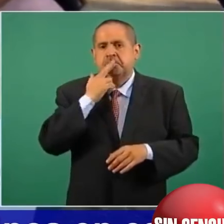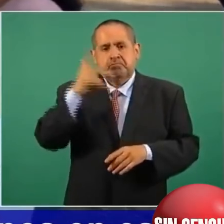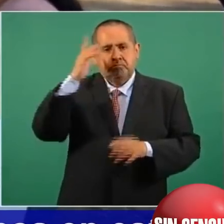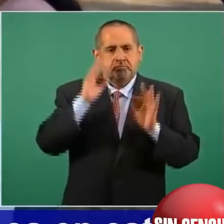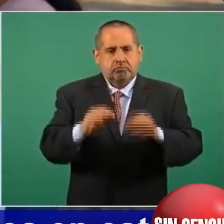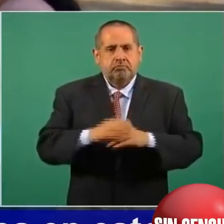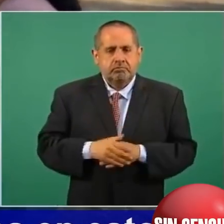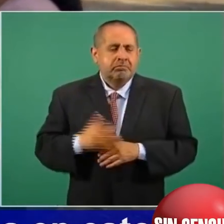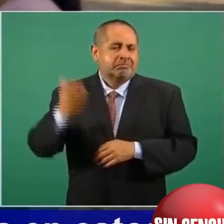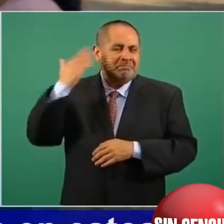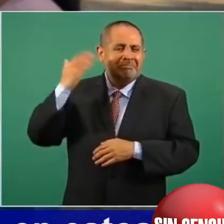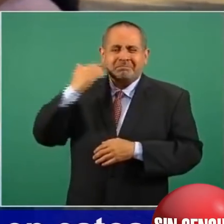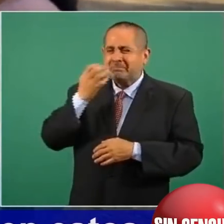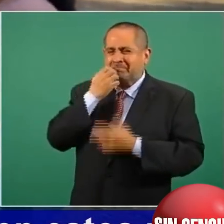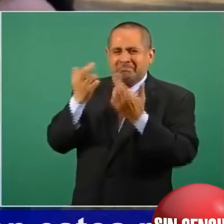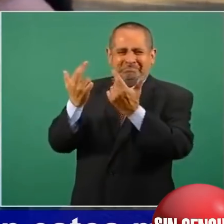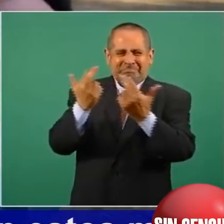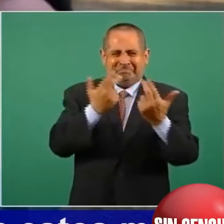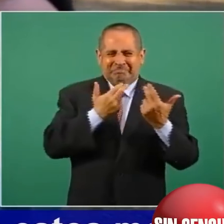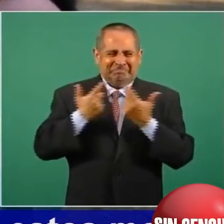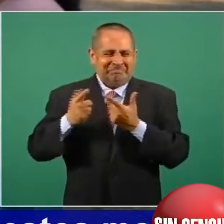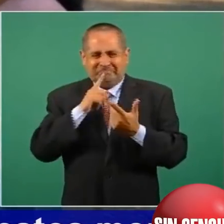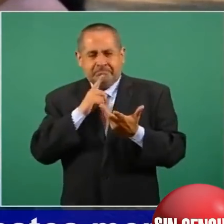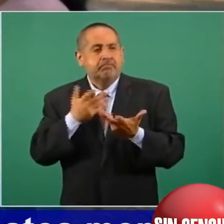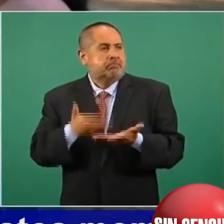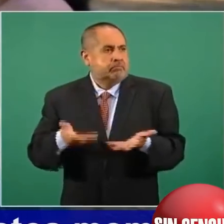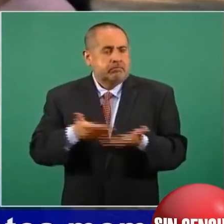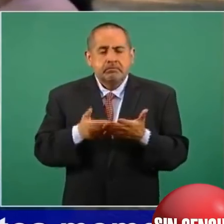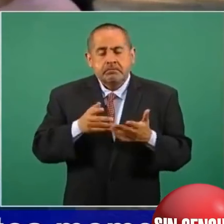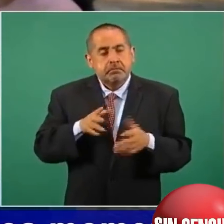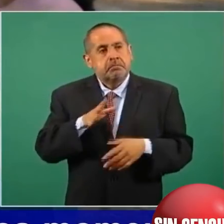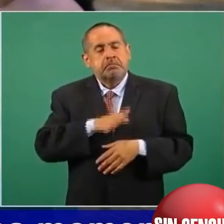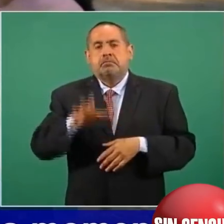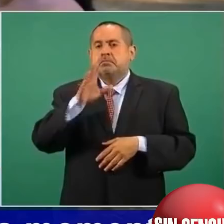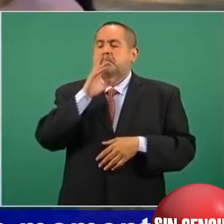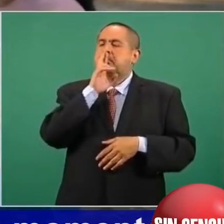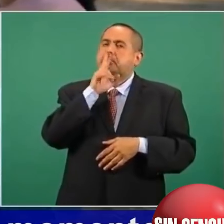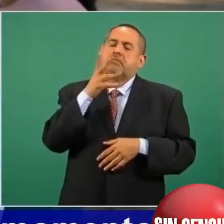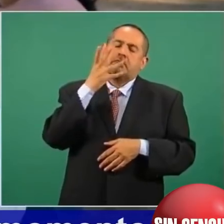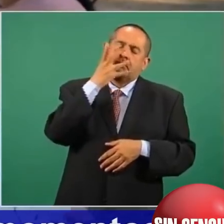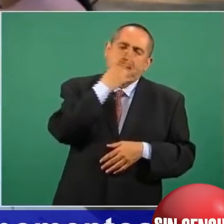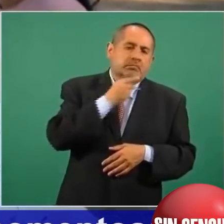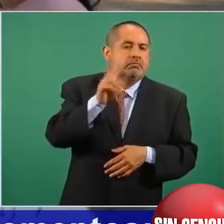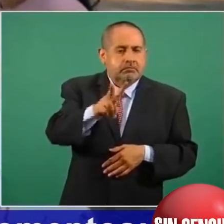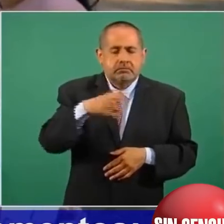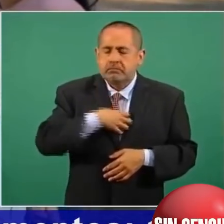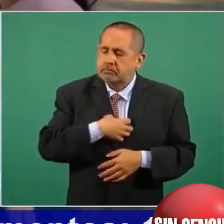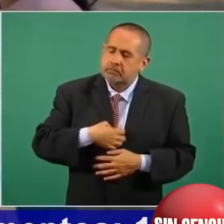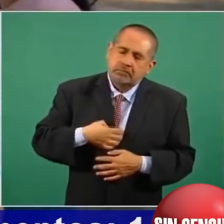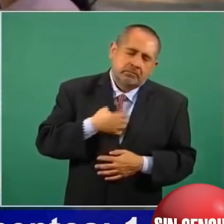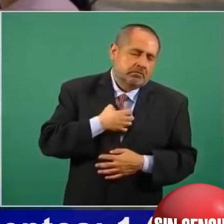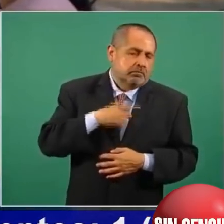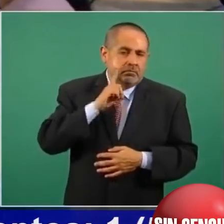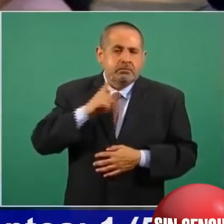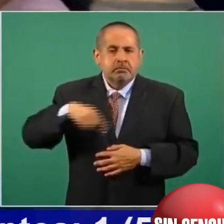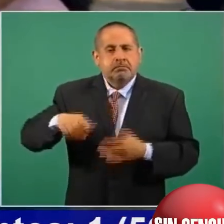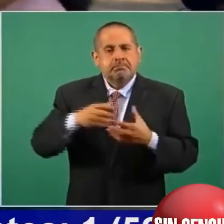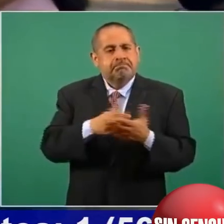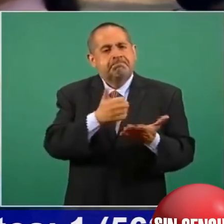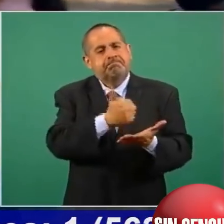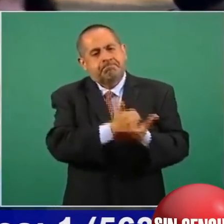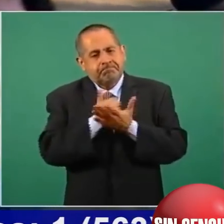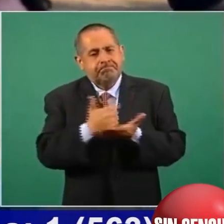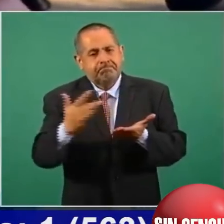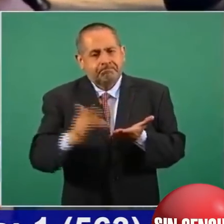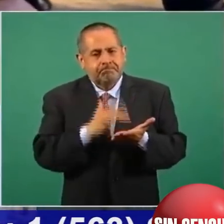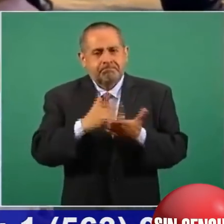y la escuela estaba muy deteriorada. Y pues sí, la verdad estamos muy contentas de que nos haya dado ese